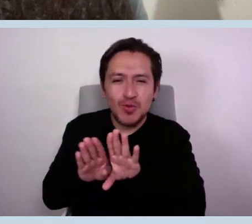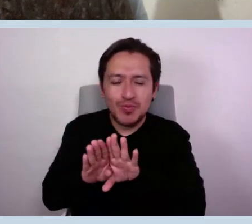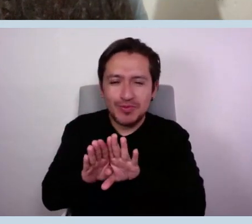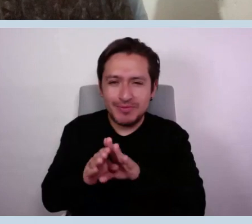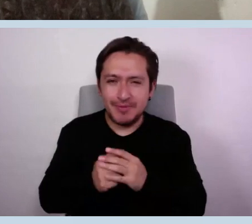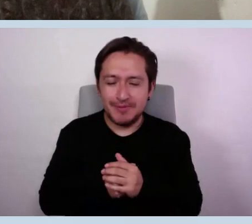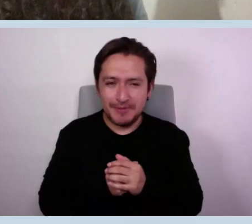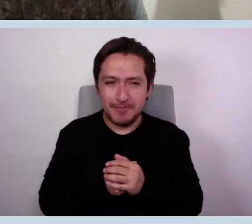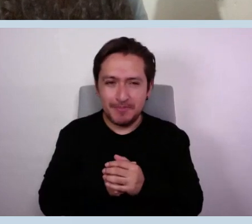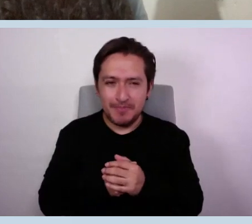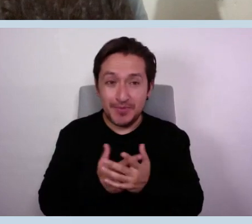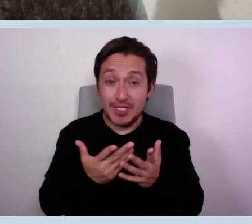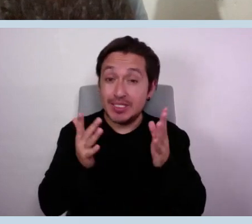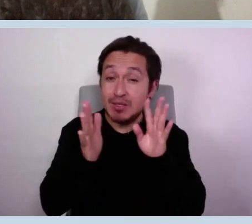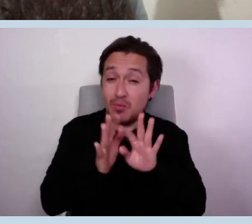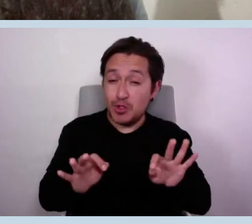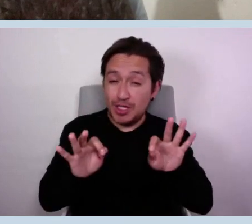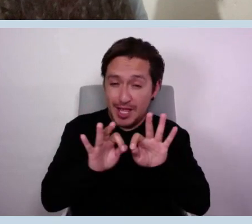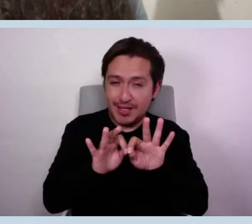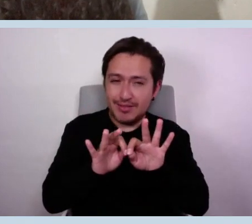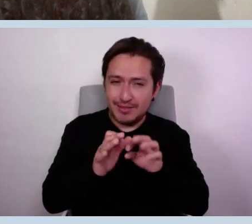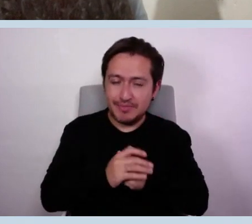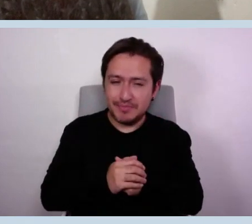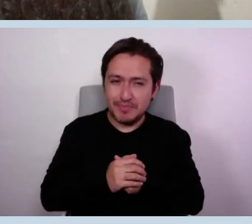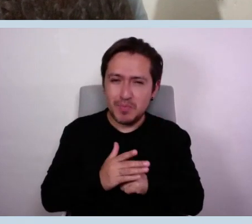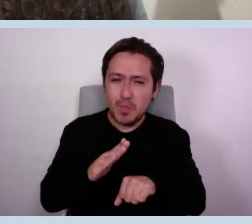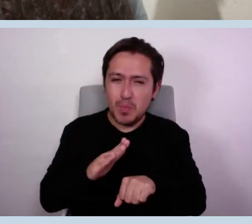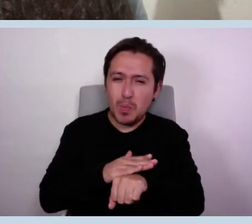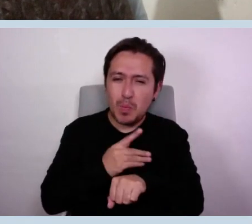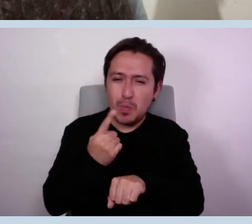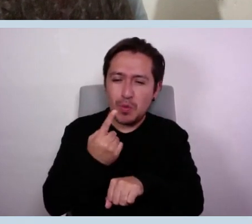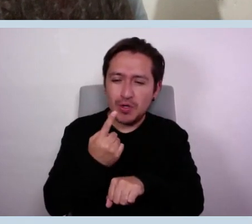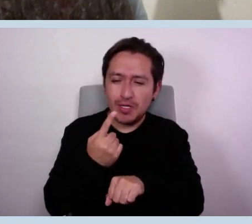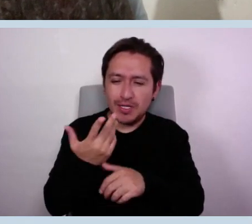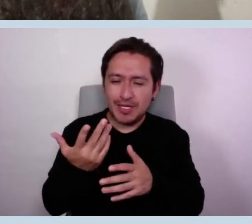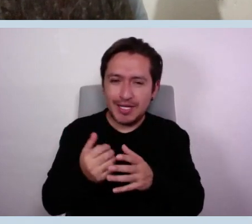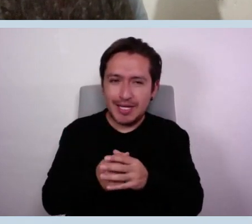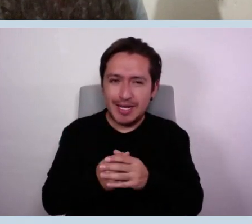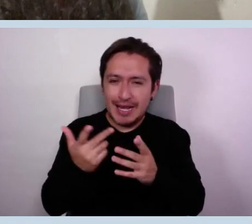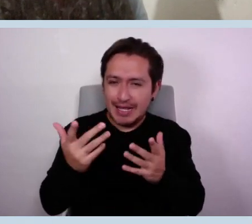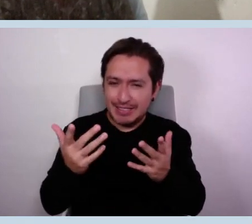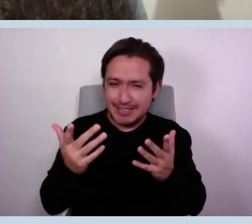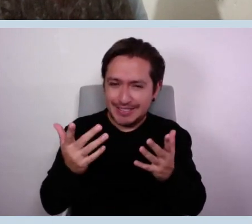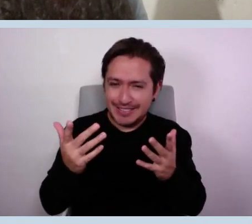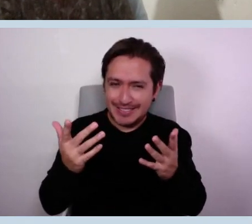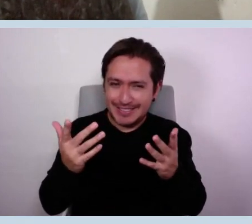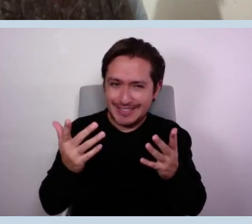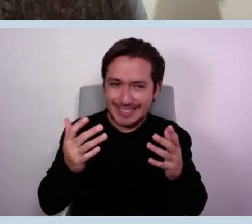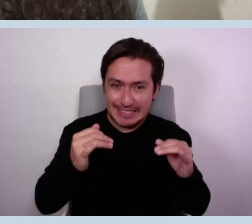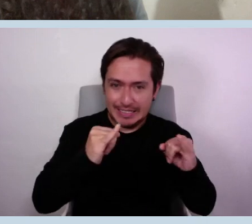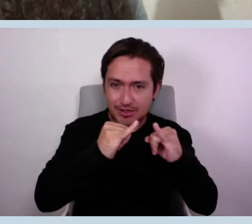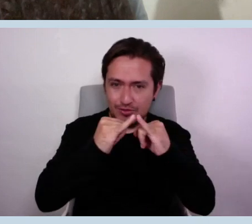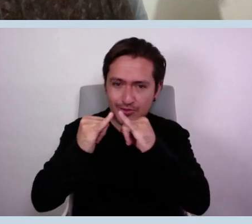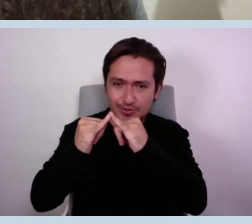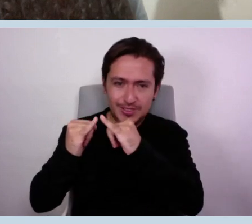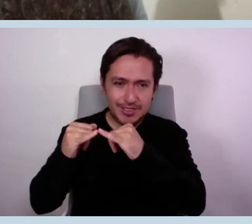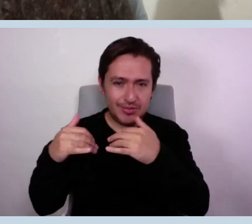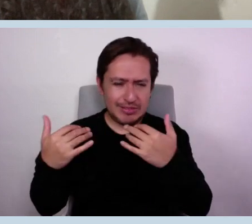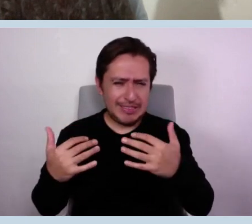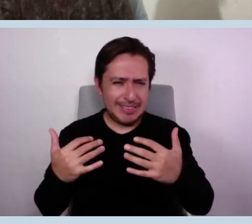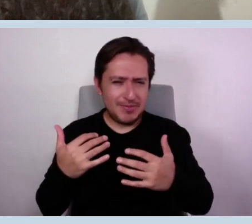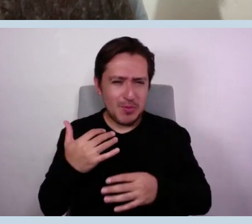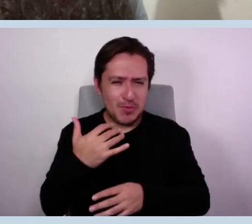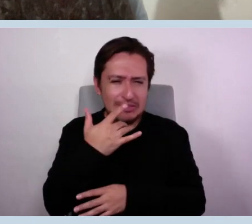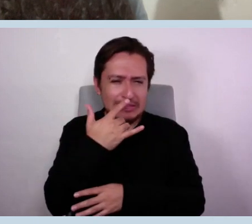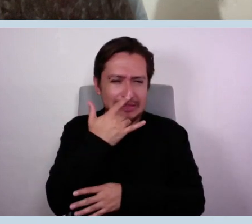importante porque hay un hay un juego muy extraño en las instituciones no O sea yo también como que a